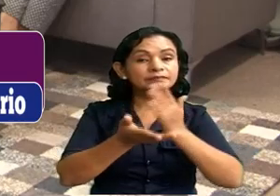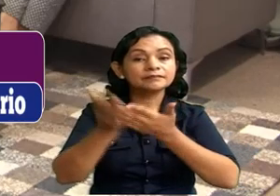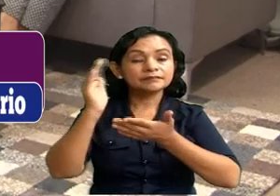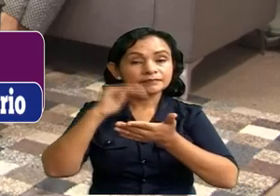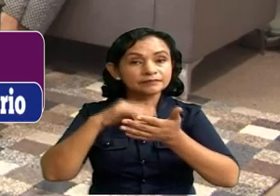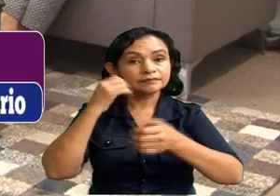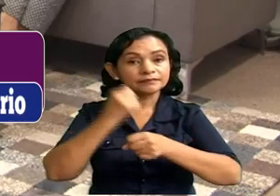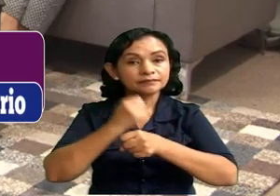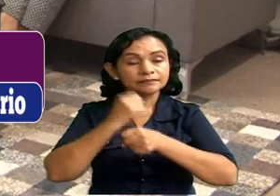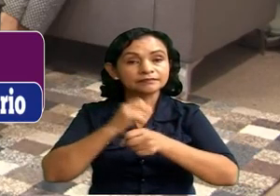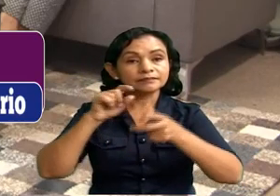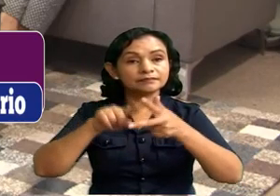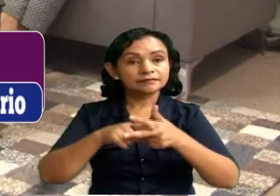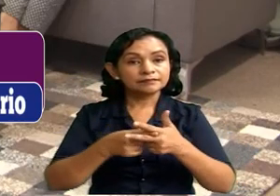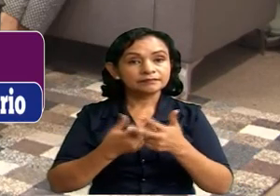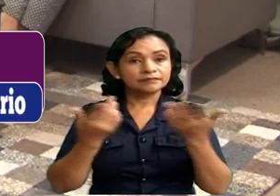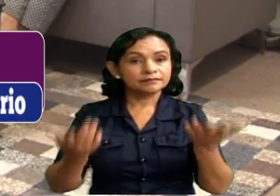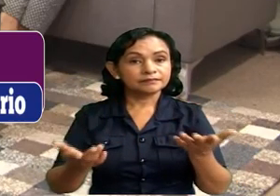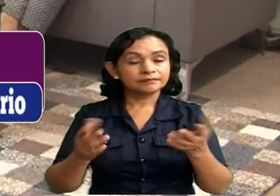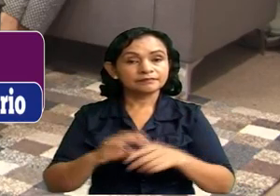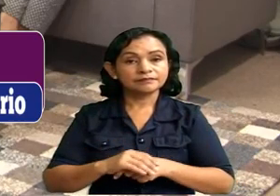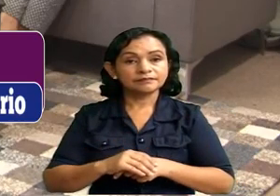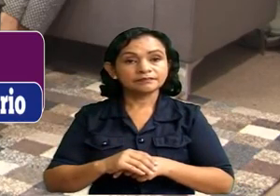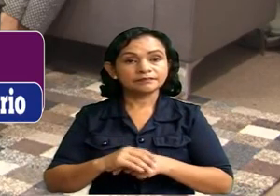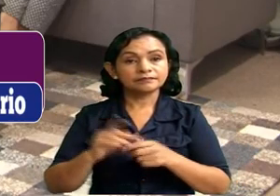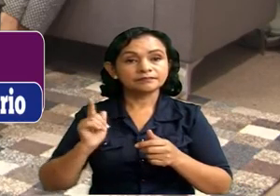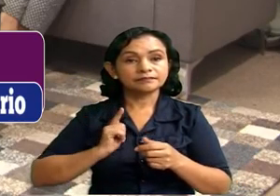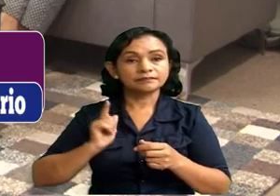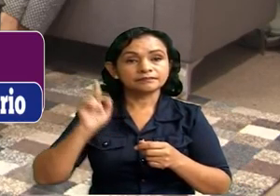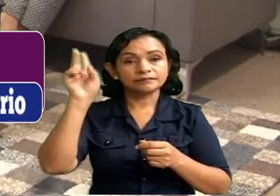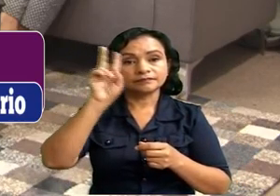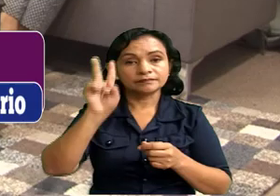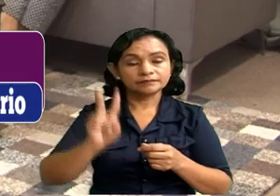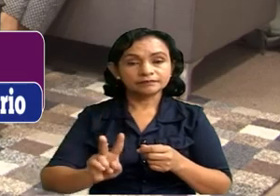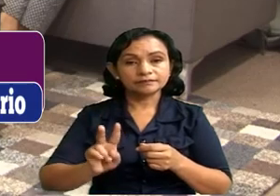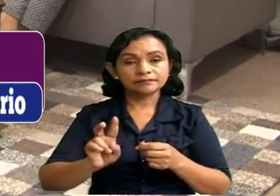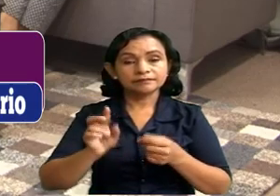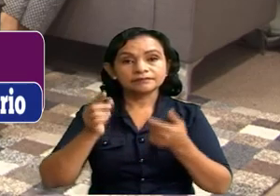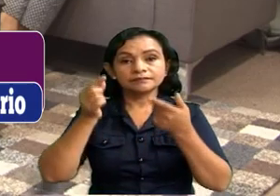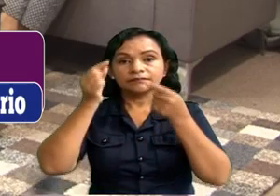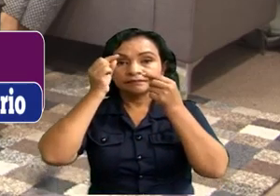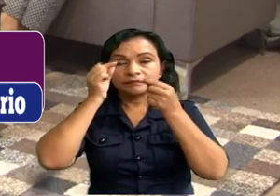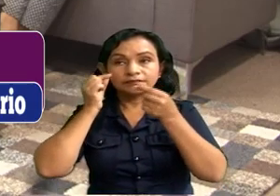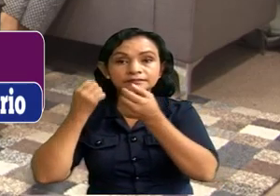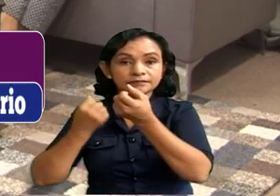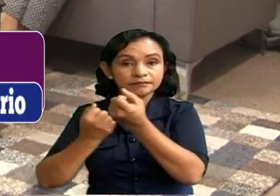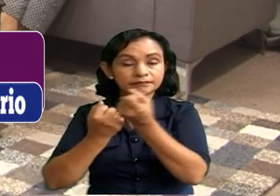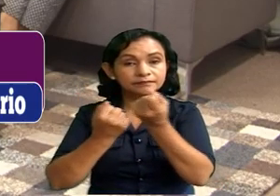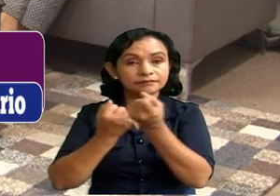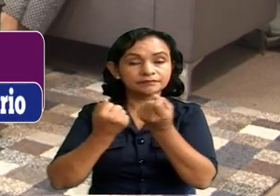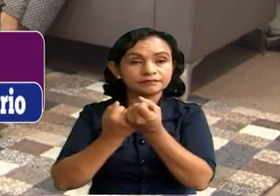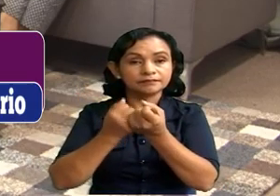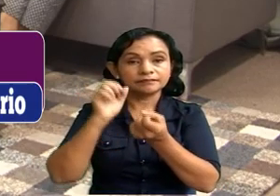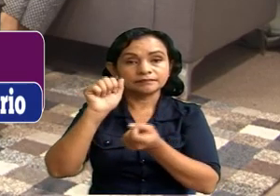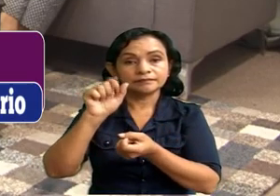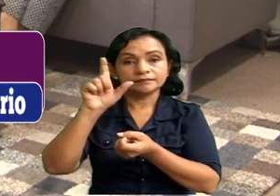trabajar. Y ¿qué más tenemos de Venezuela? La Operación Milagro era financiada con los fondos